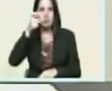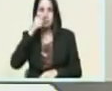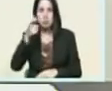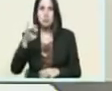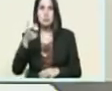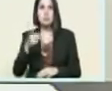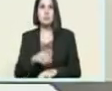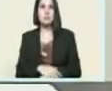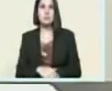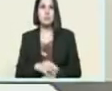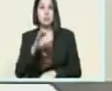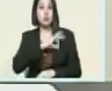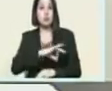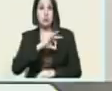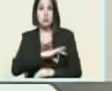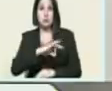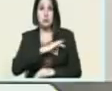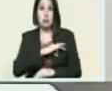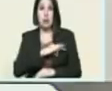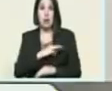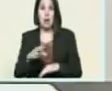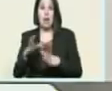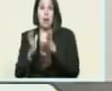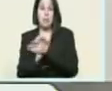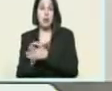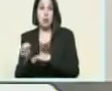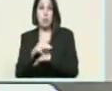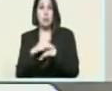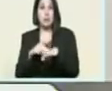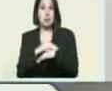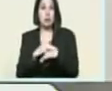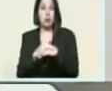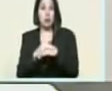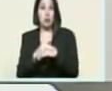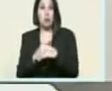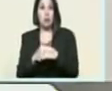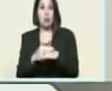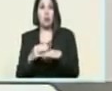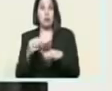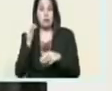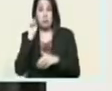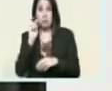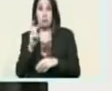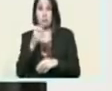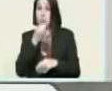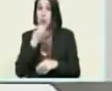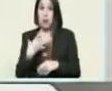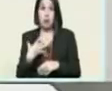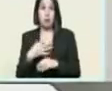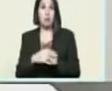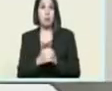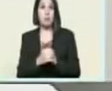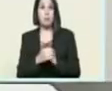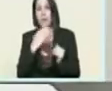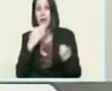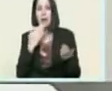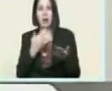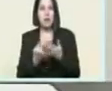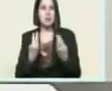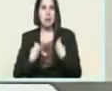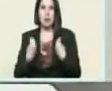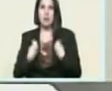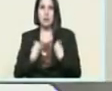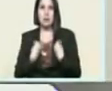social. Compañero ministro Ovalle, es el carnet de la patria, una belleza. Le doy gracias a la